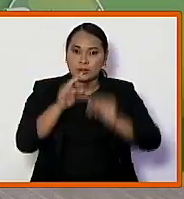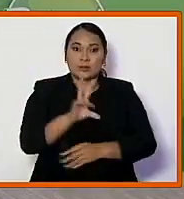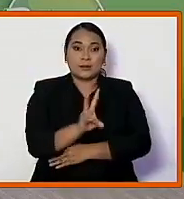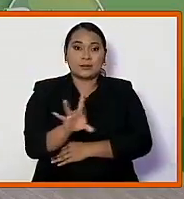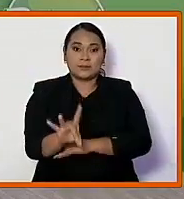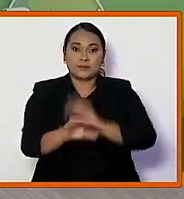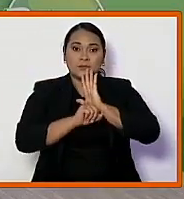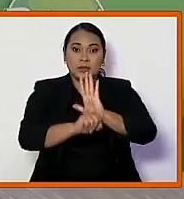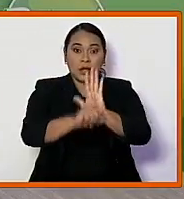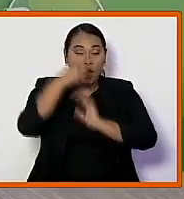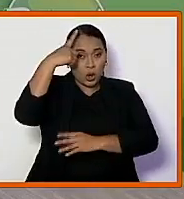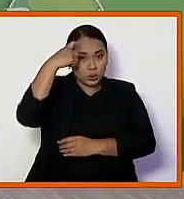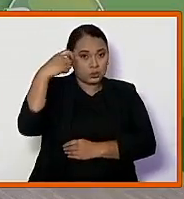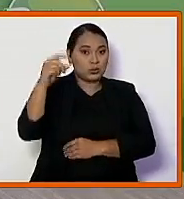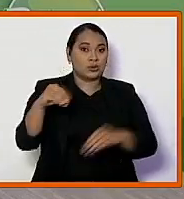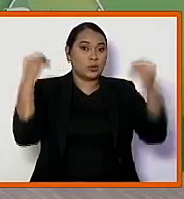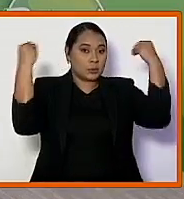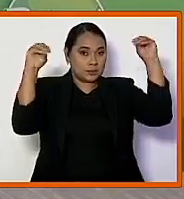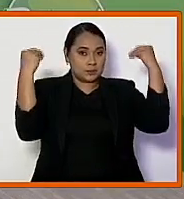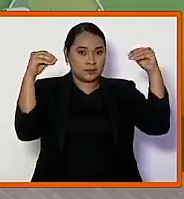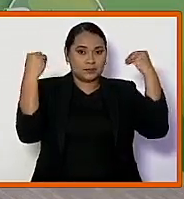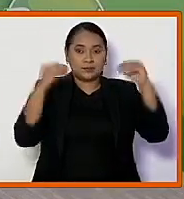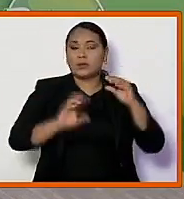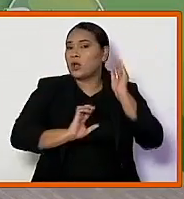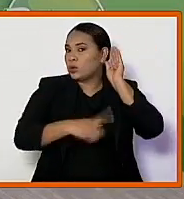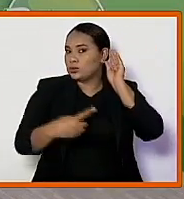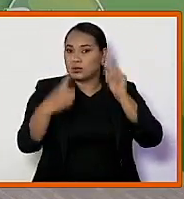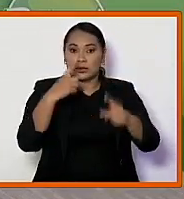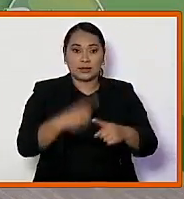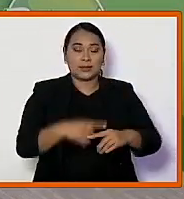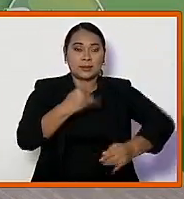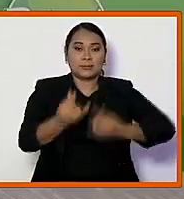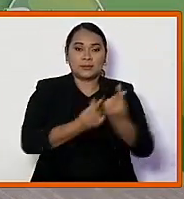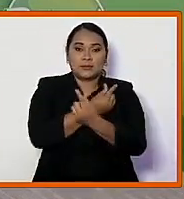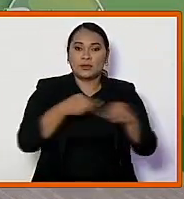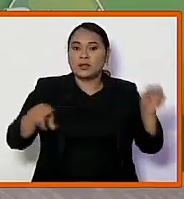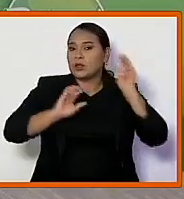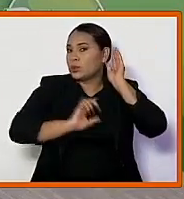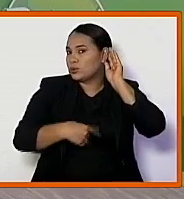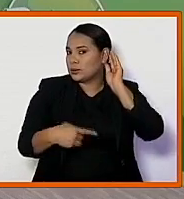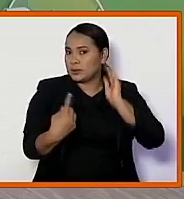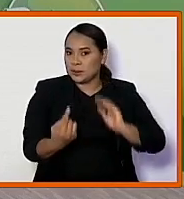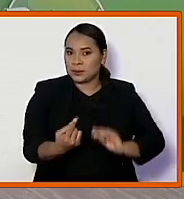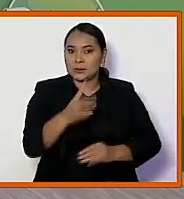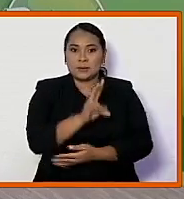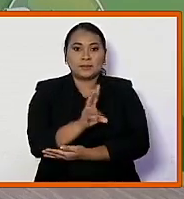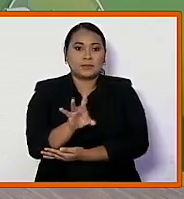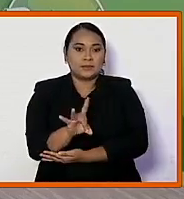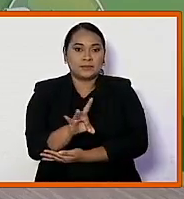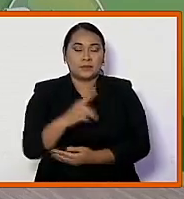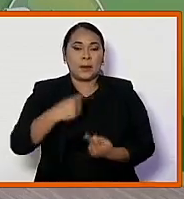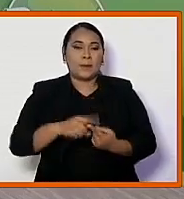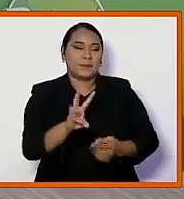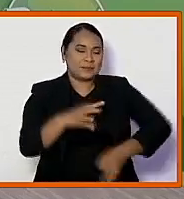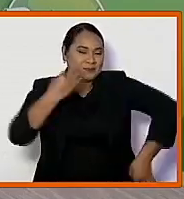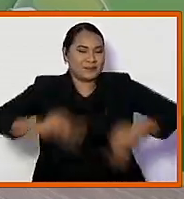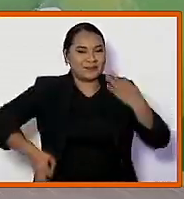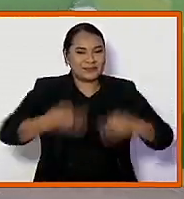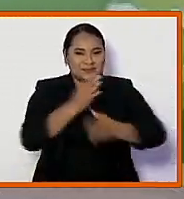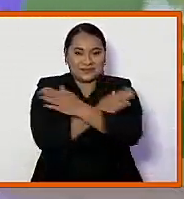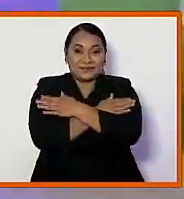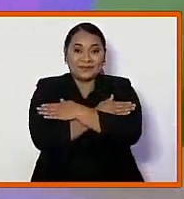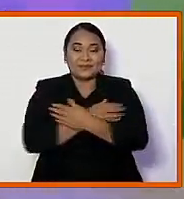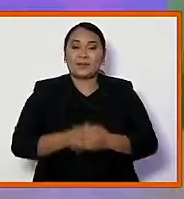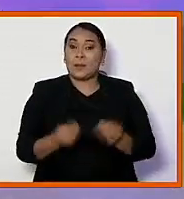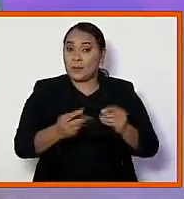78 con su símbolo de sueños tienda. Para Multi X, jugada gratis y para más 1, 78 más 6. Espero hayan sido muchos